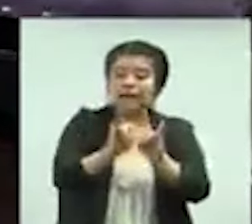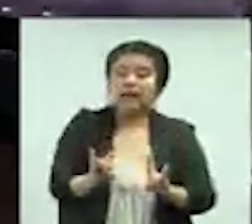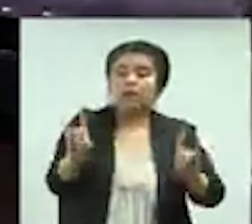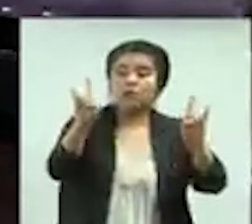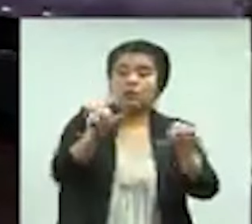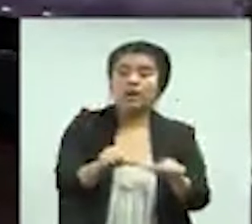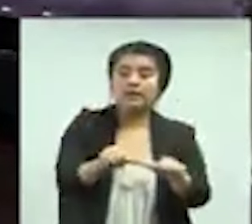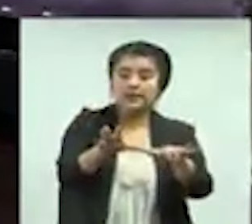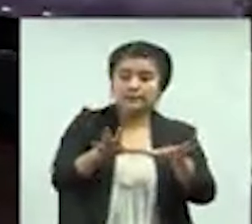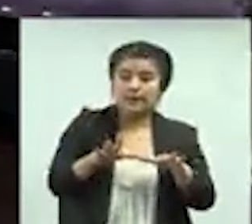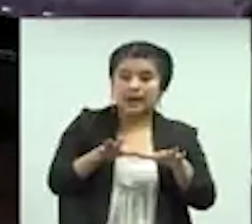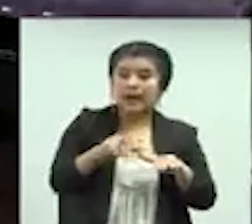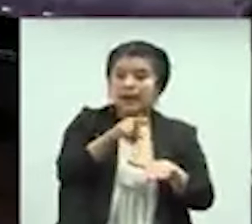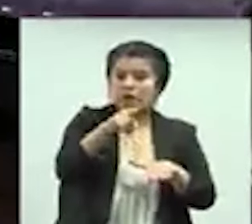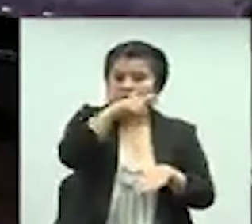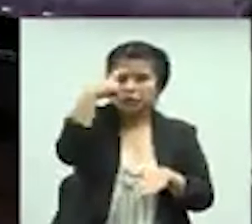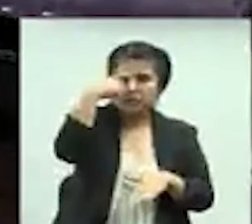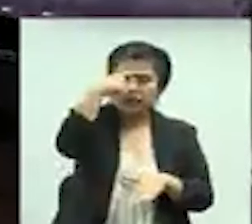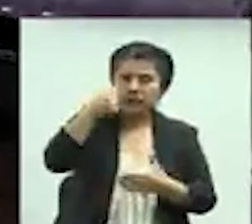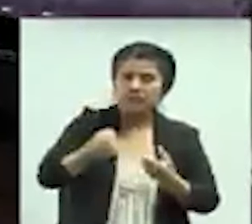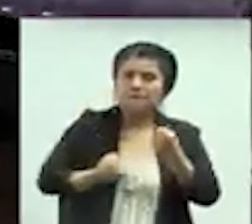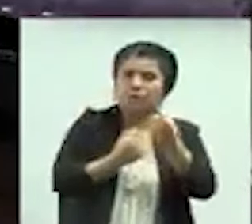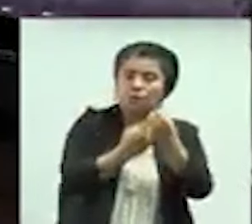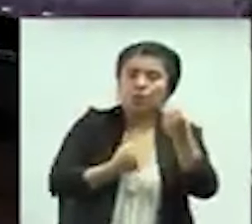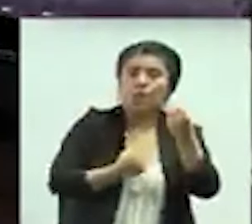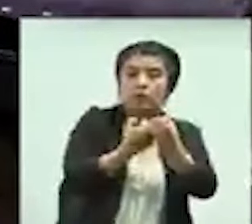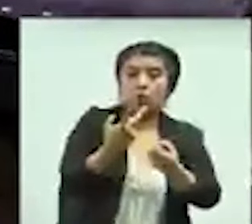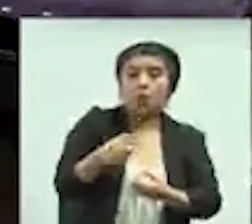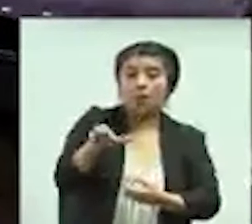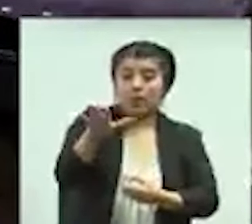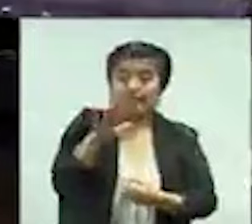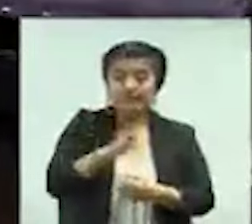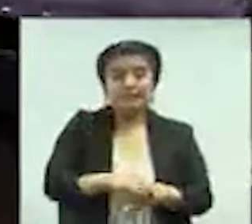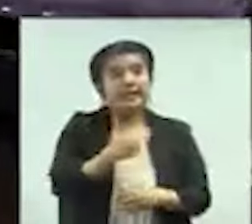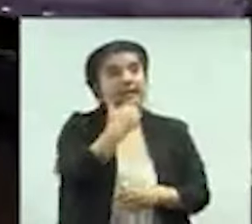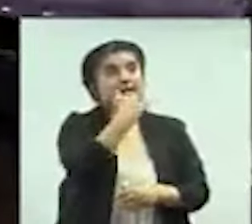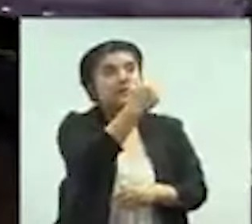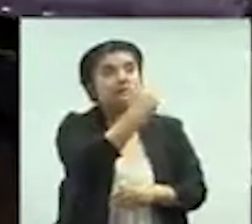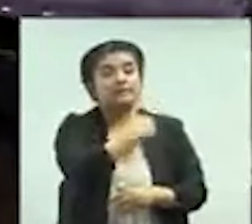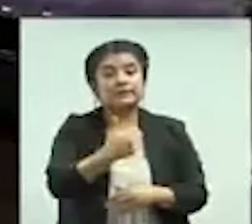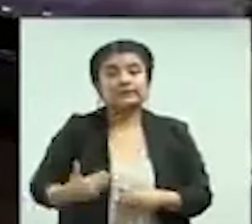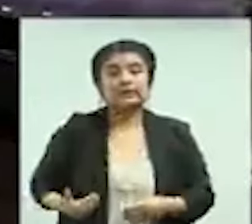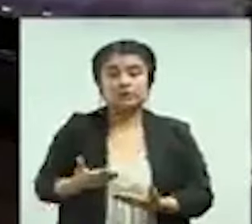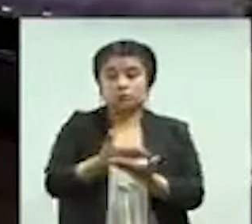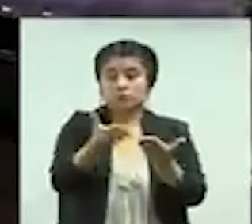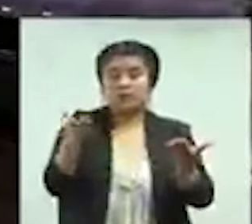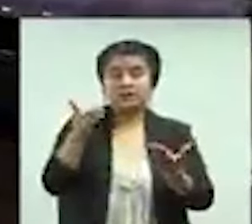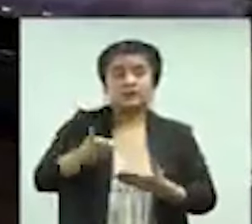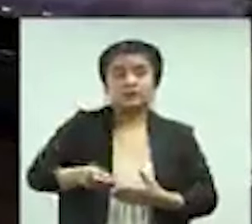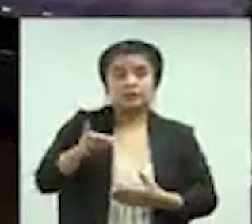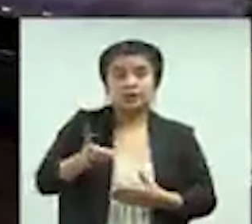organismo trabajen en pro de la paz. Gracias, señor presidente. Honorable Pleno.